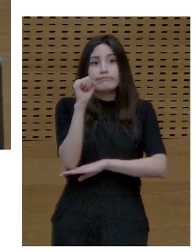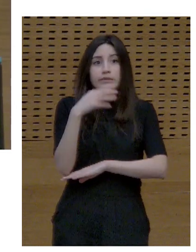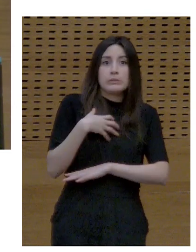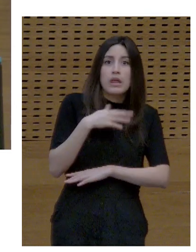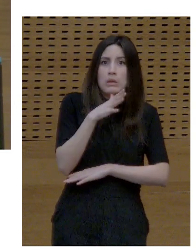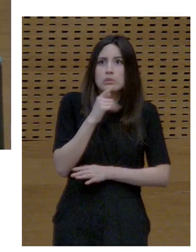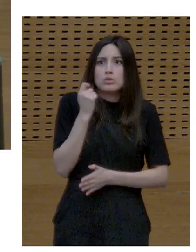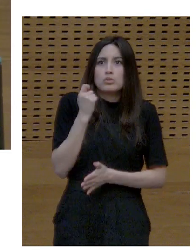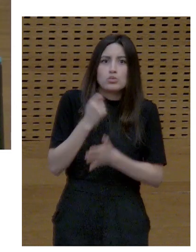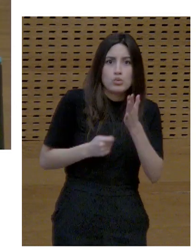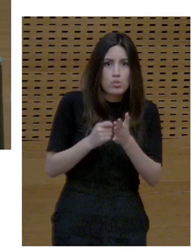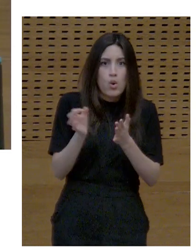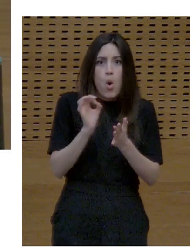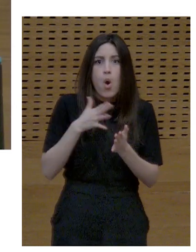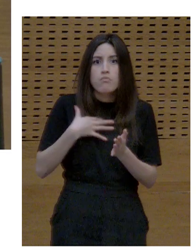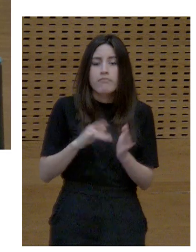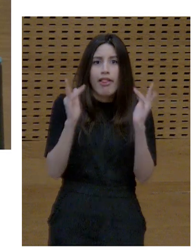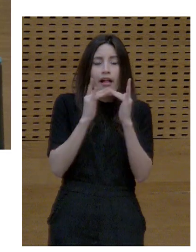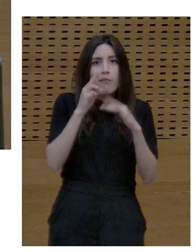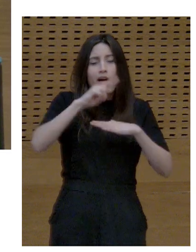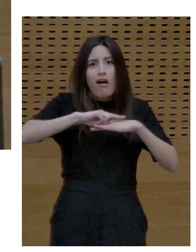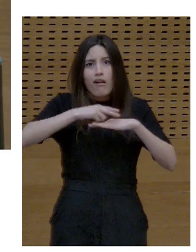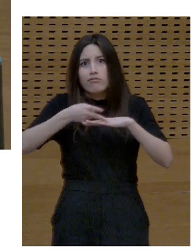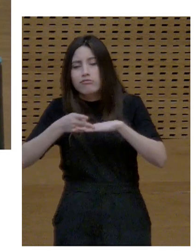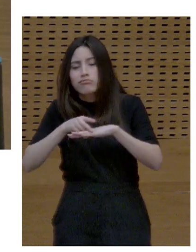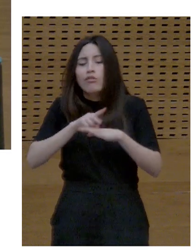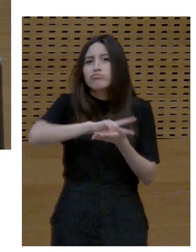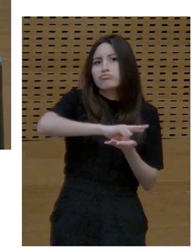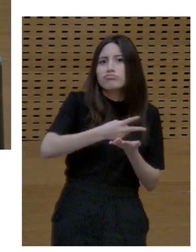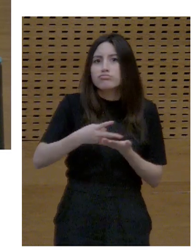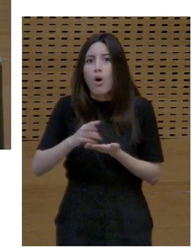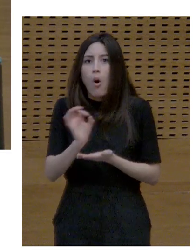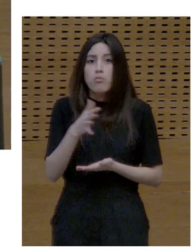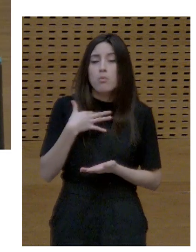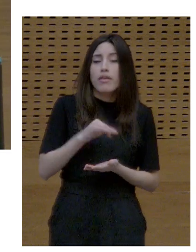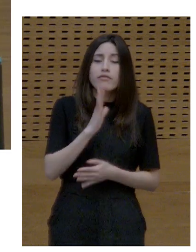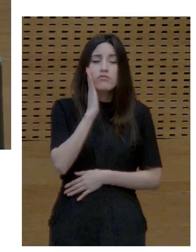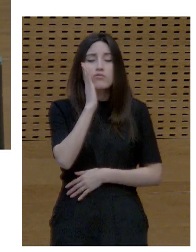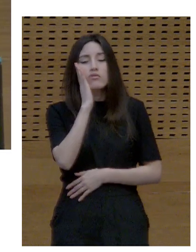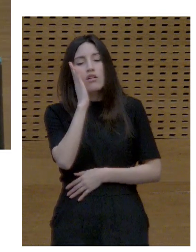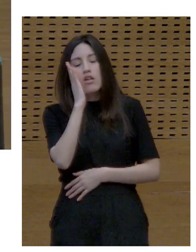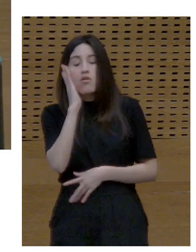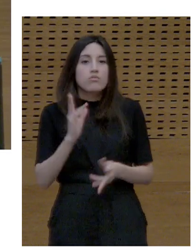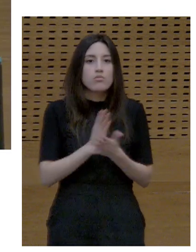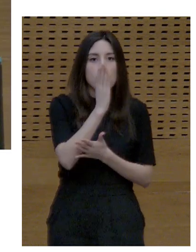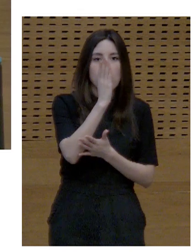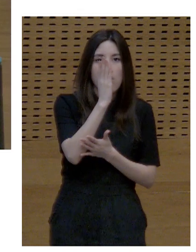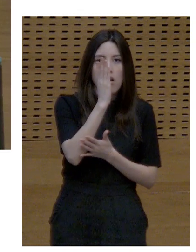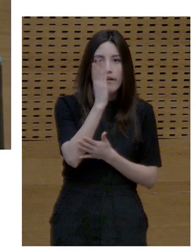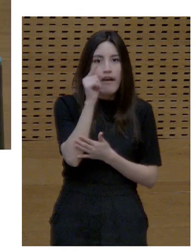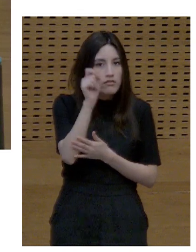la torpeza para moverse en la cama. Puede ser un sueño fragmentado, un sueño despertarse muchas veces,